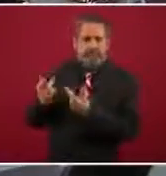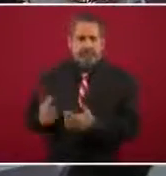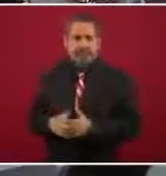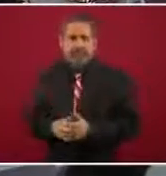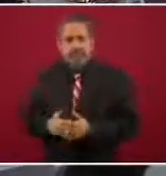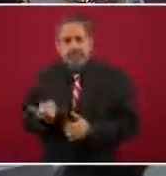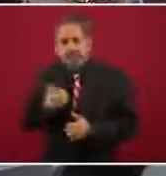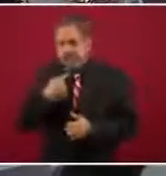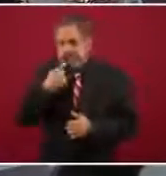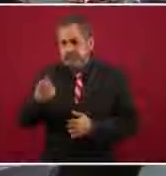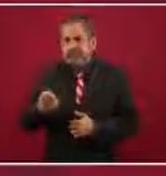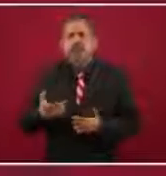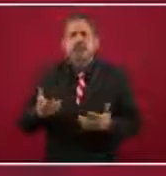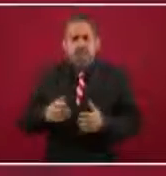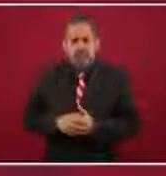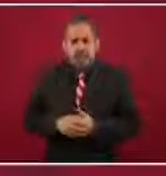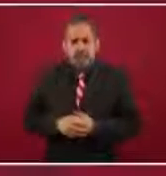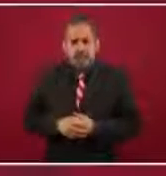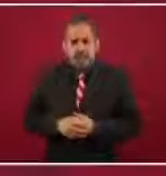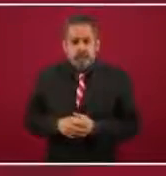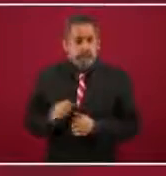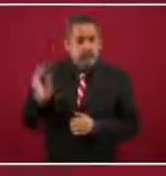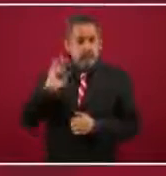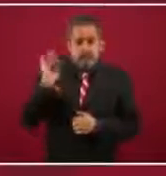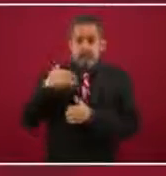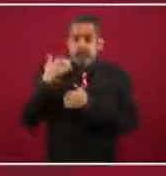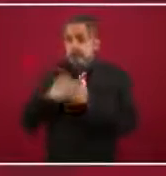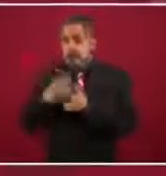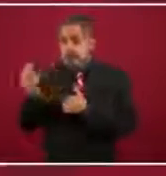ya dijimos, cuando sea necesario,